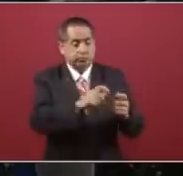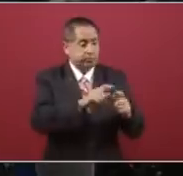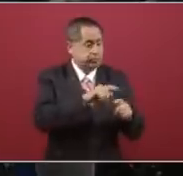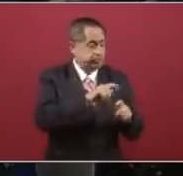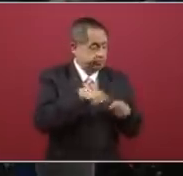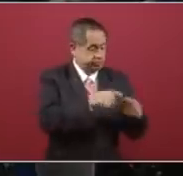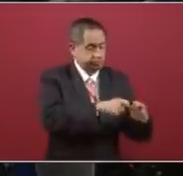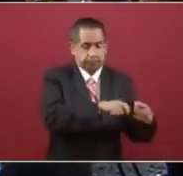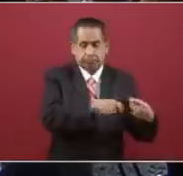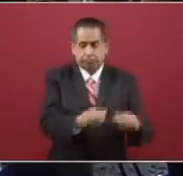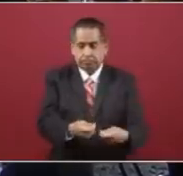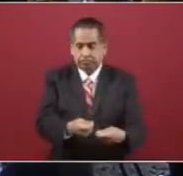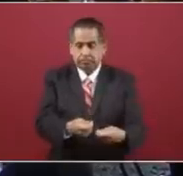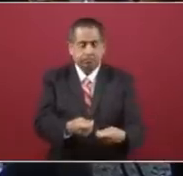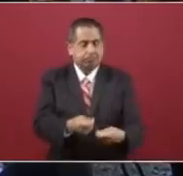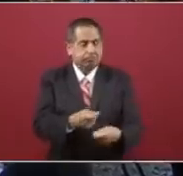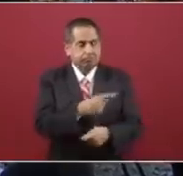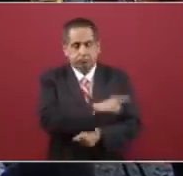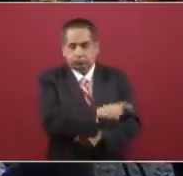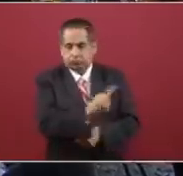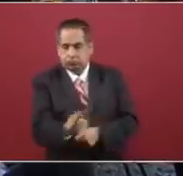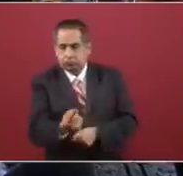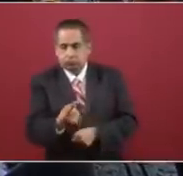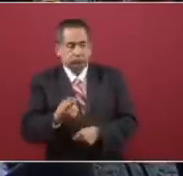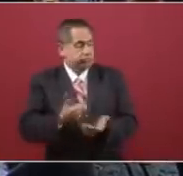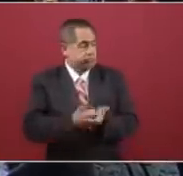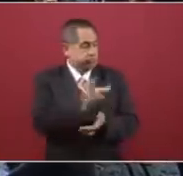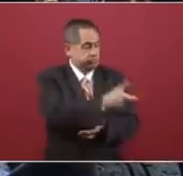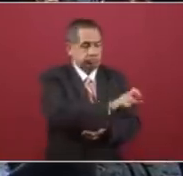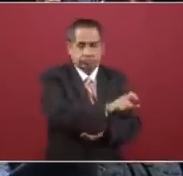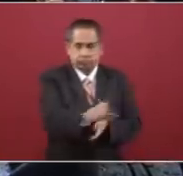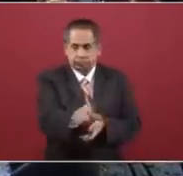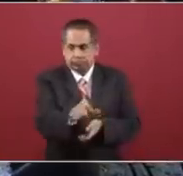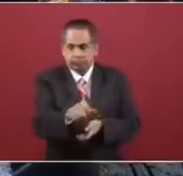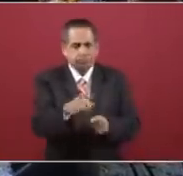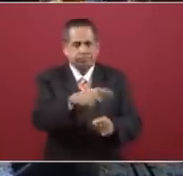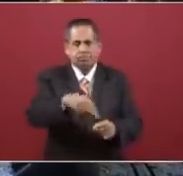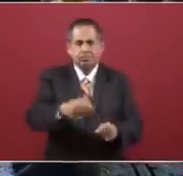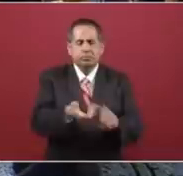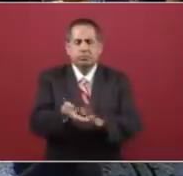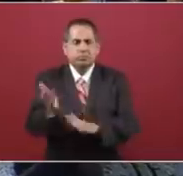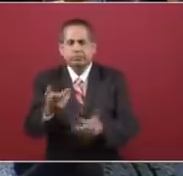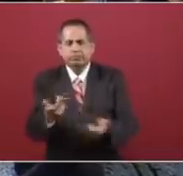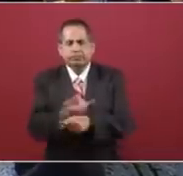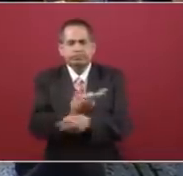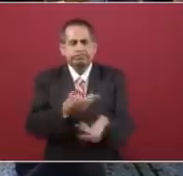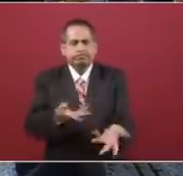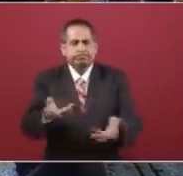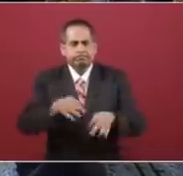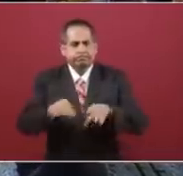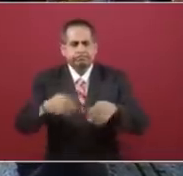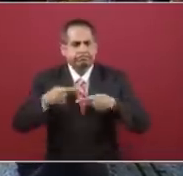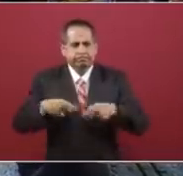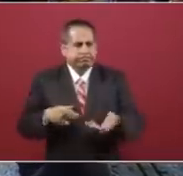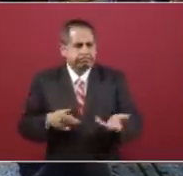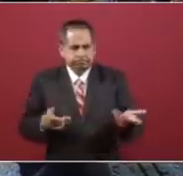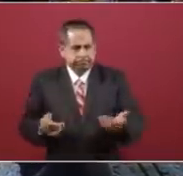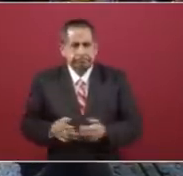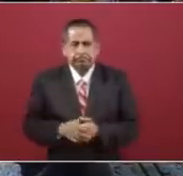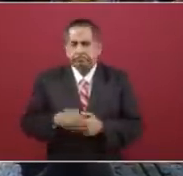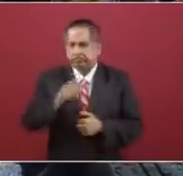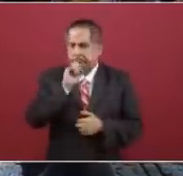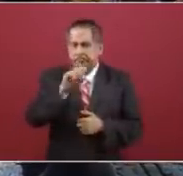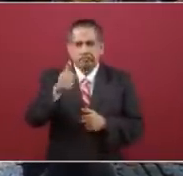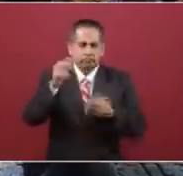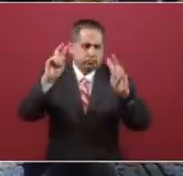empresas que a su vez les pagaba Pemex en los eh sexenios anteriores. ¿Qué va a pasar con ese personal y también qué va a pasar? Con el